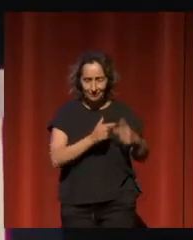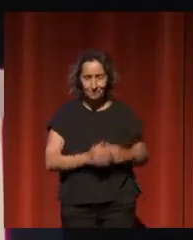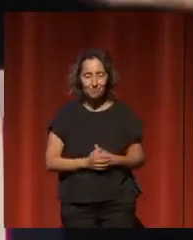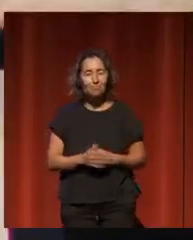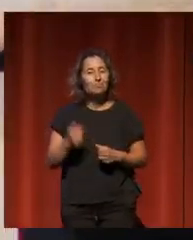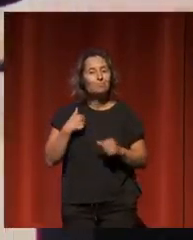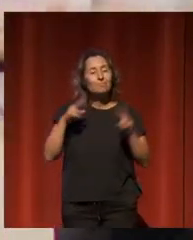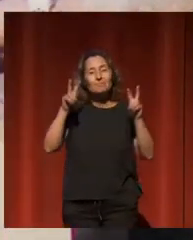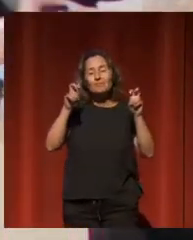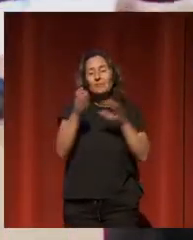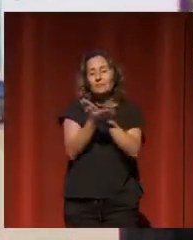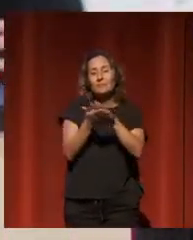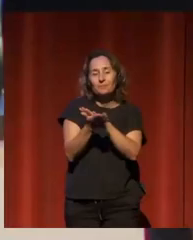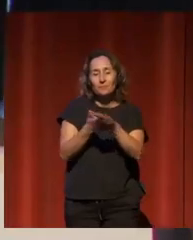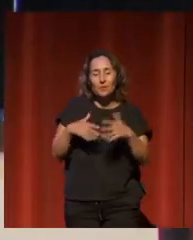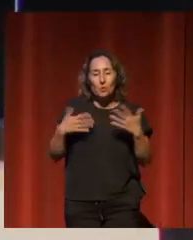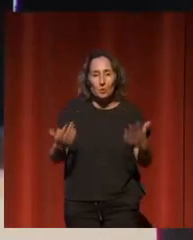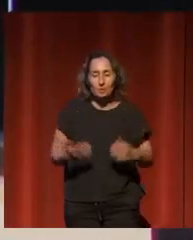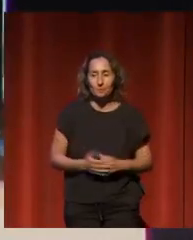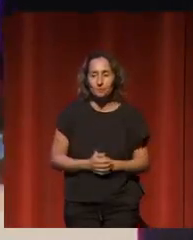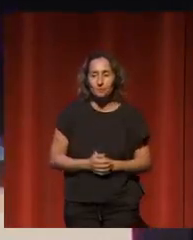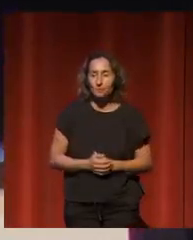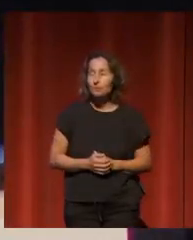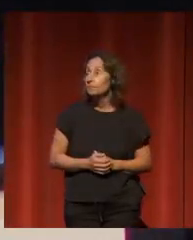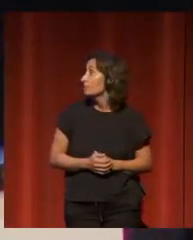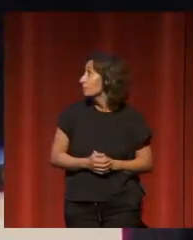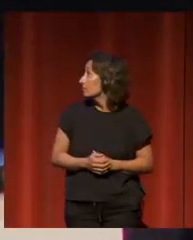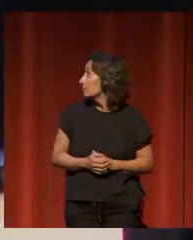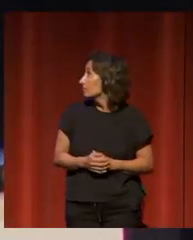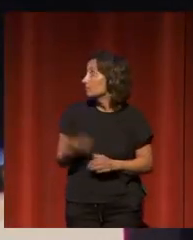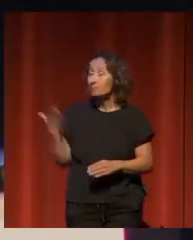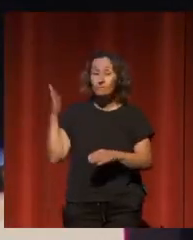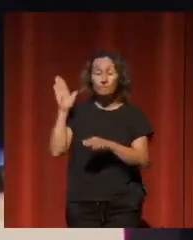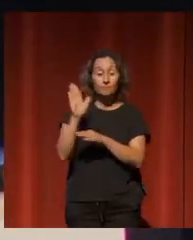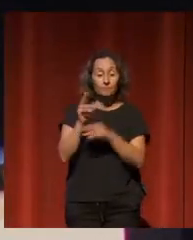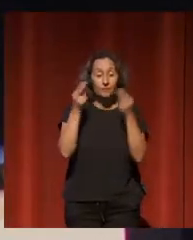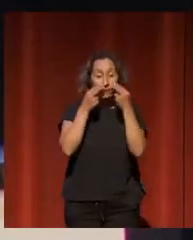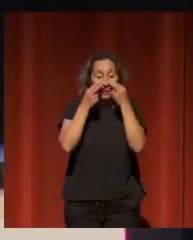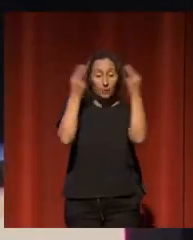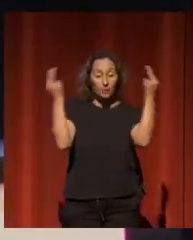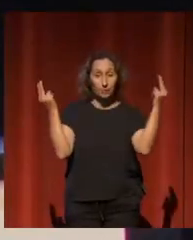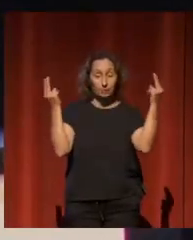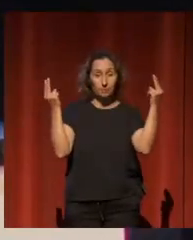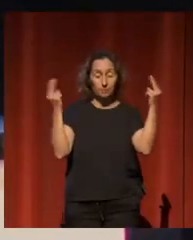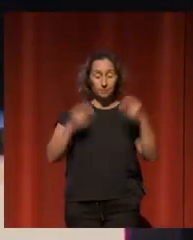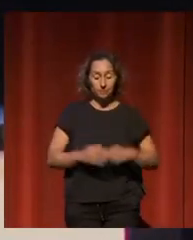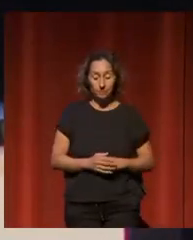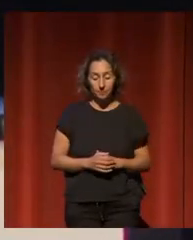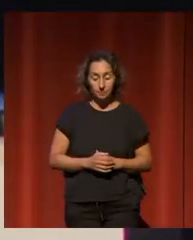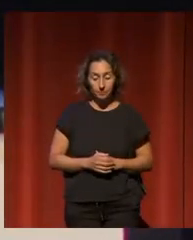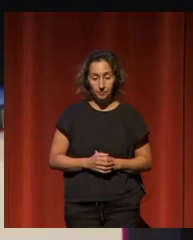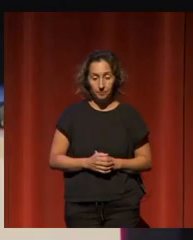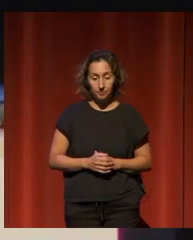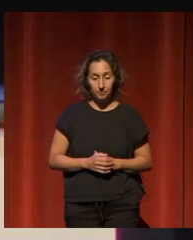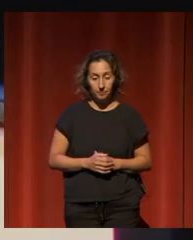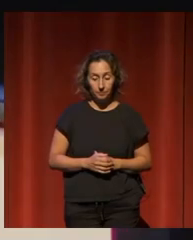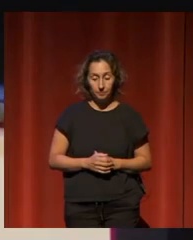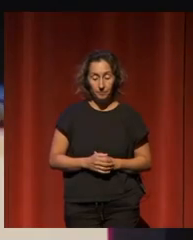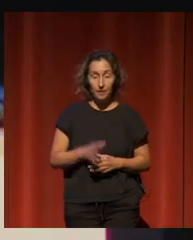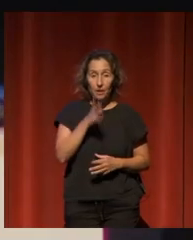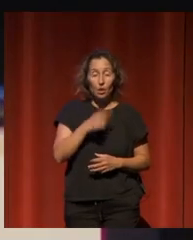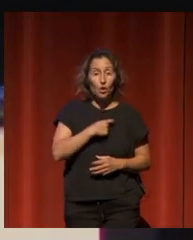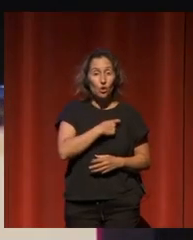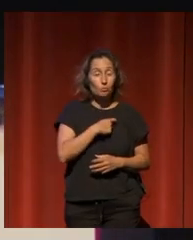hablar de esta publicación que hemos publicado con la comisión